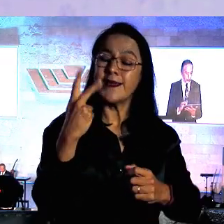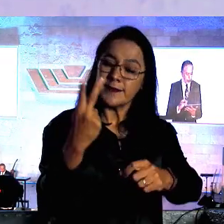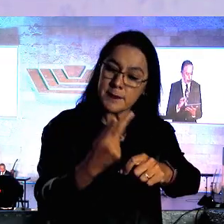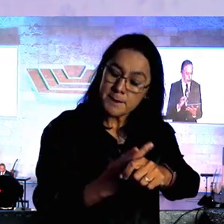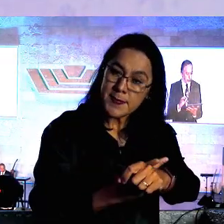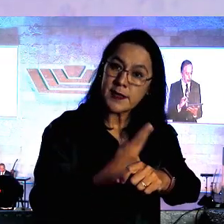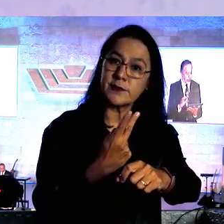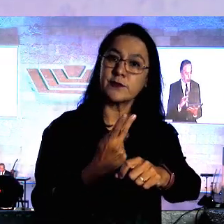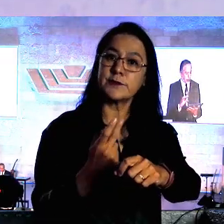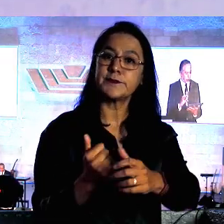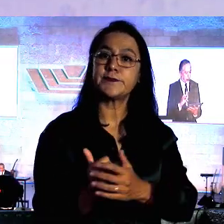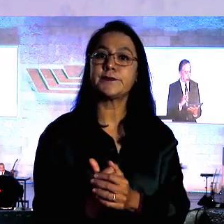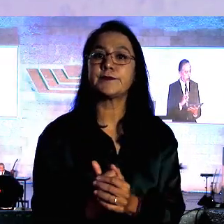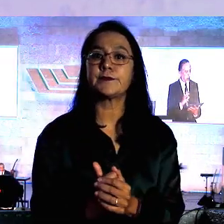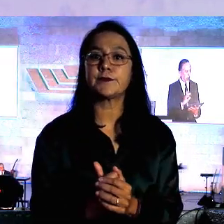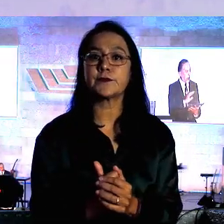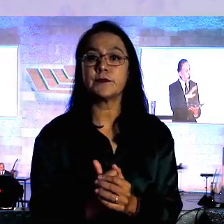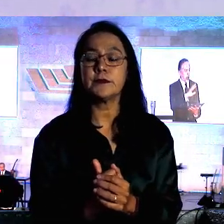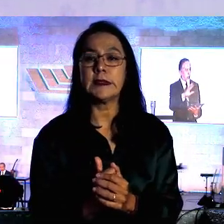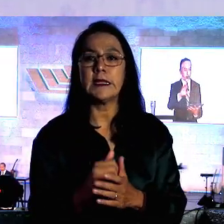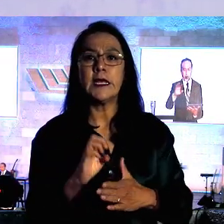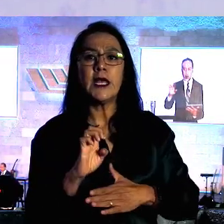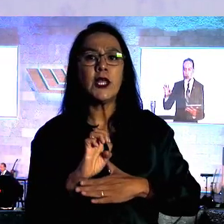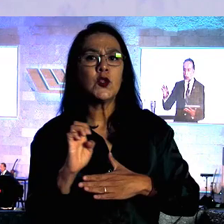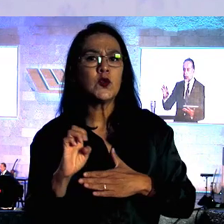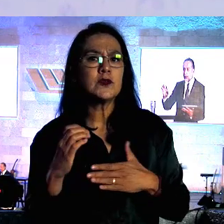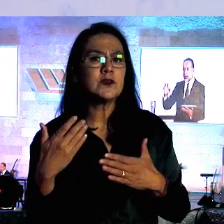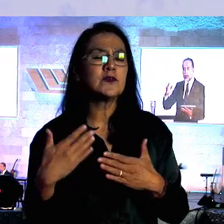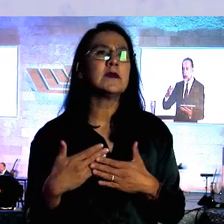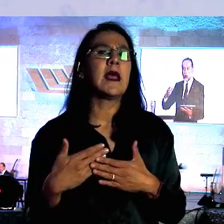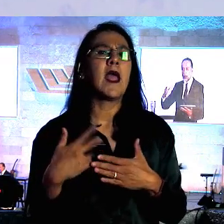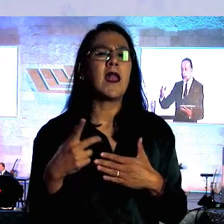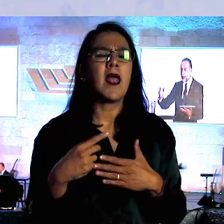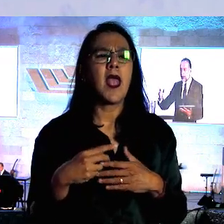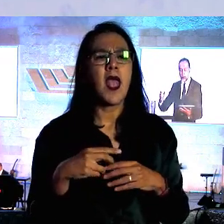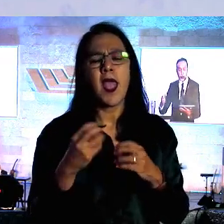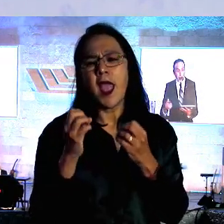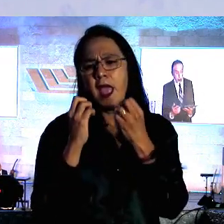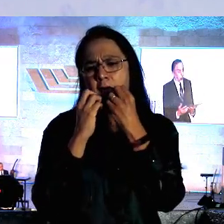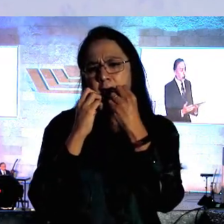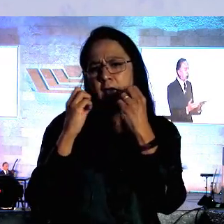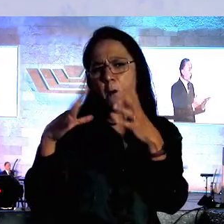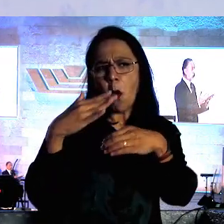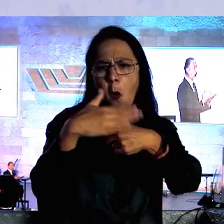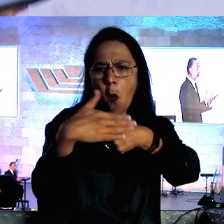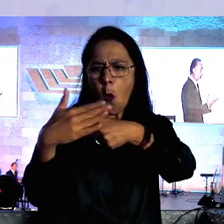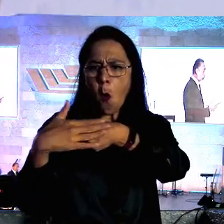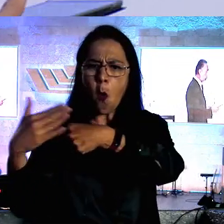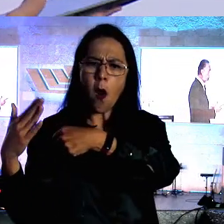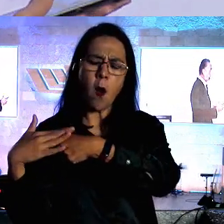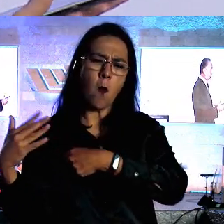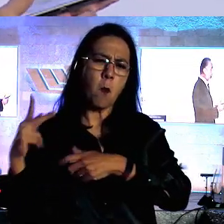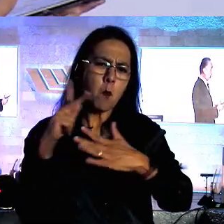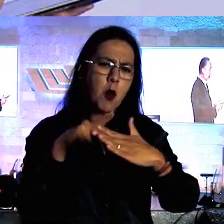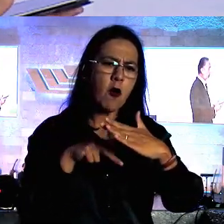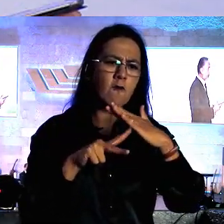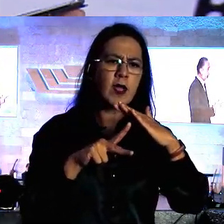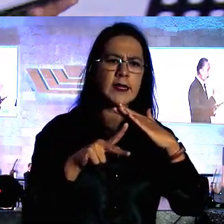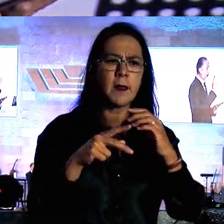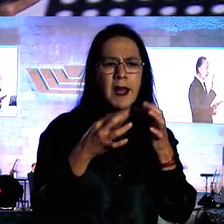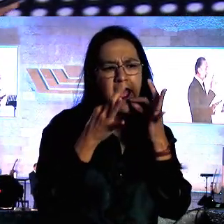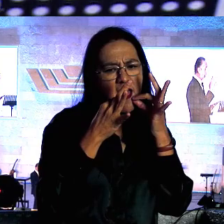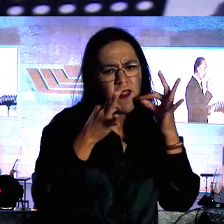Así que, él no llamó a un profeta para que lo declarara, tampoco llamó a un sacerdote para que orara.